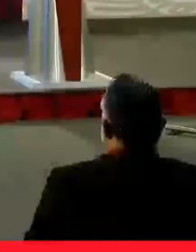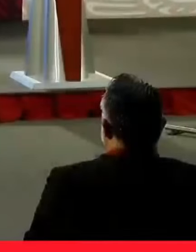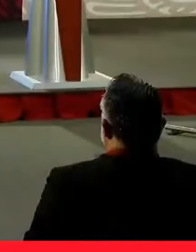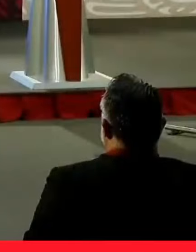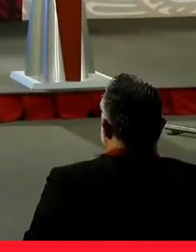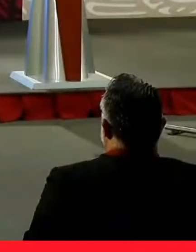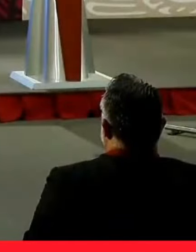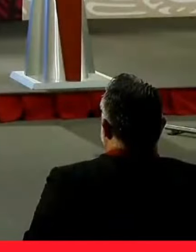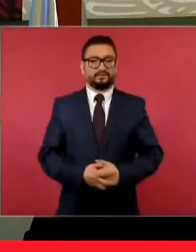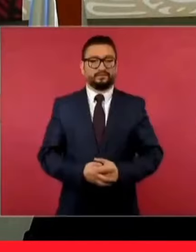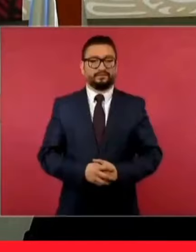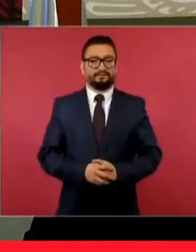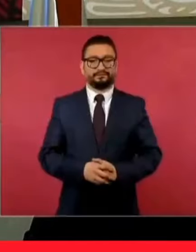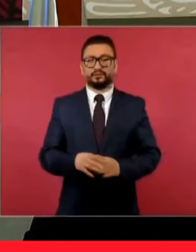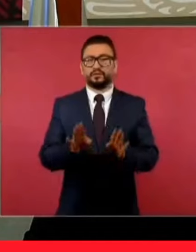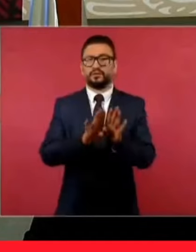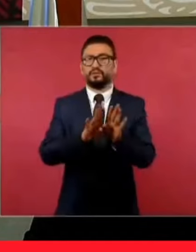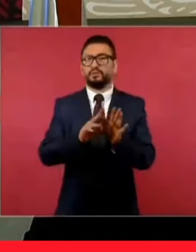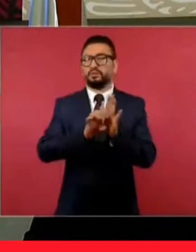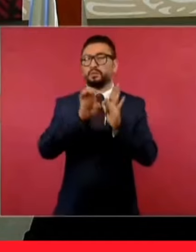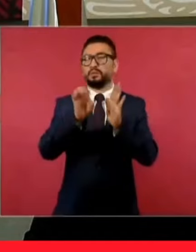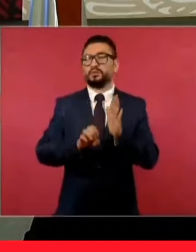¿sí?